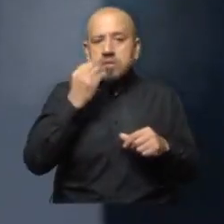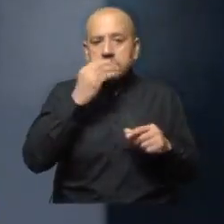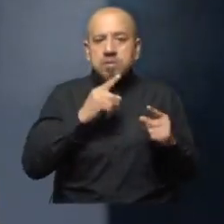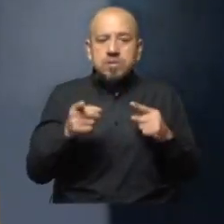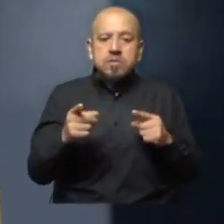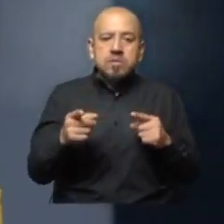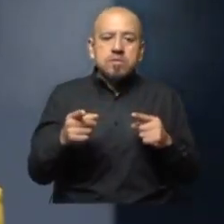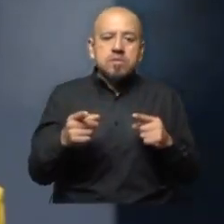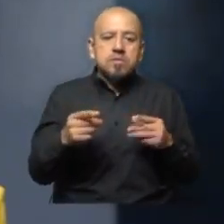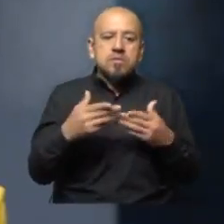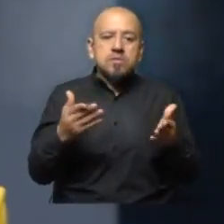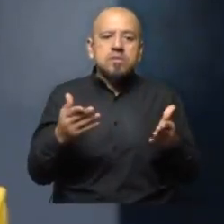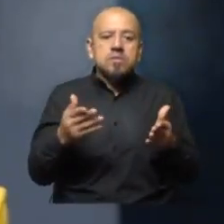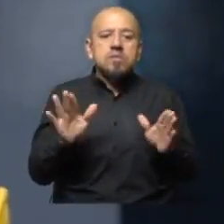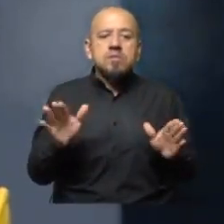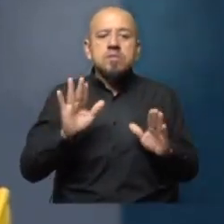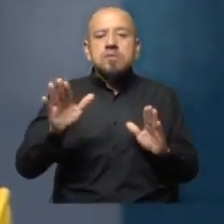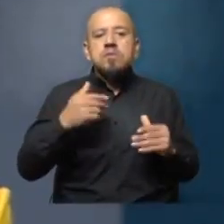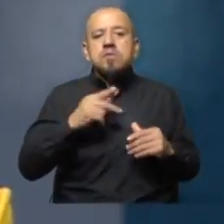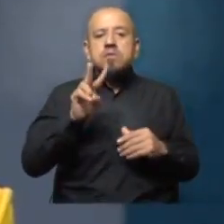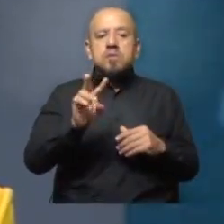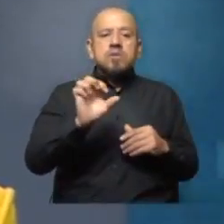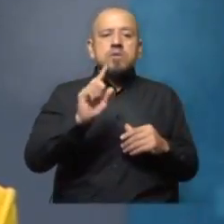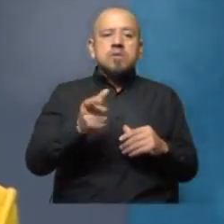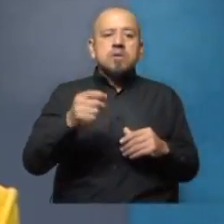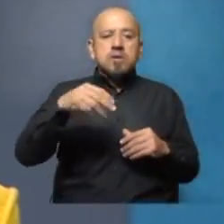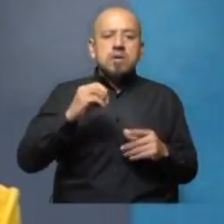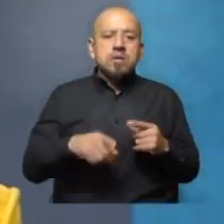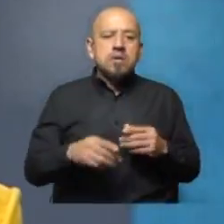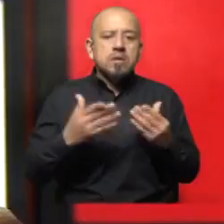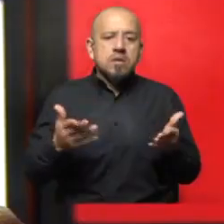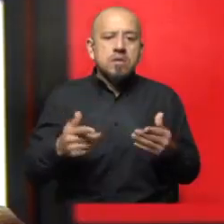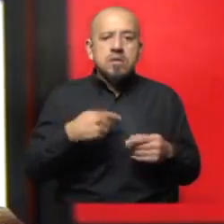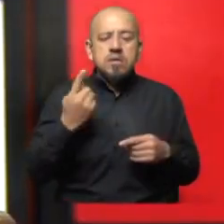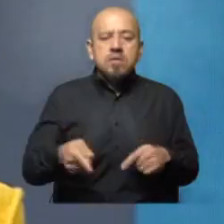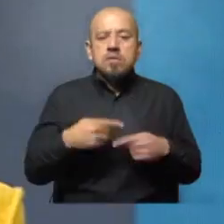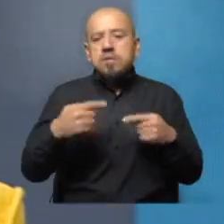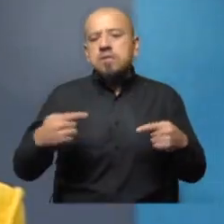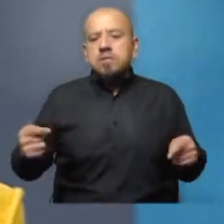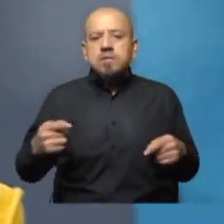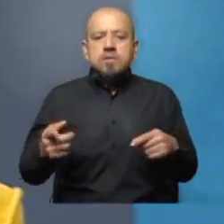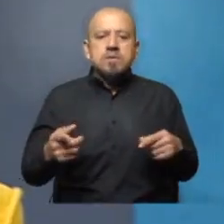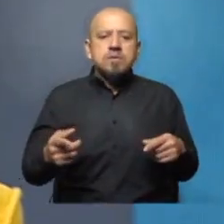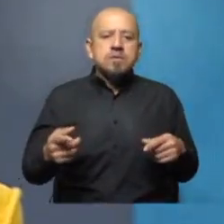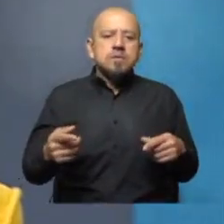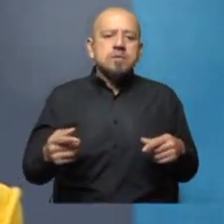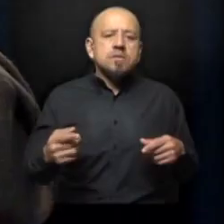a veces este es como está bueno soy vegano ya me hagan el cielo no de repente éste es otro montón de cosas que son